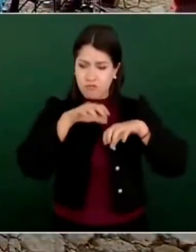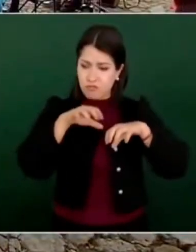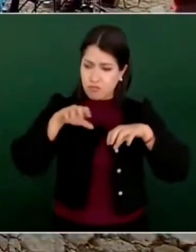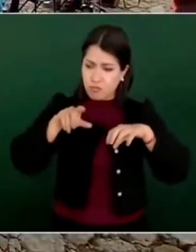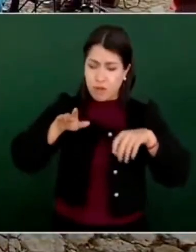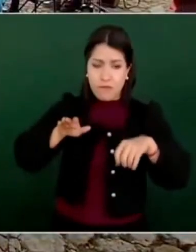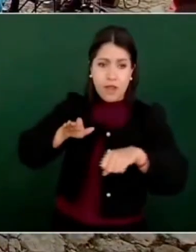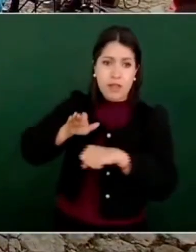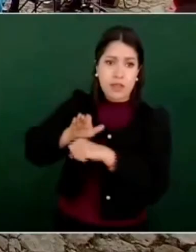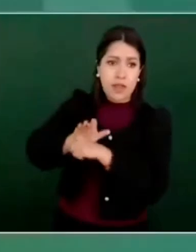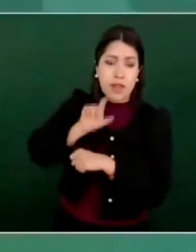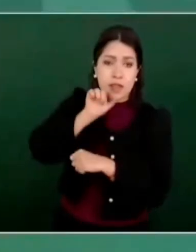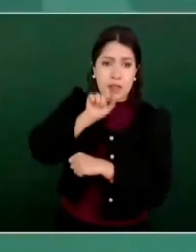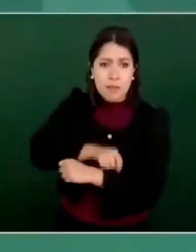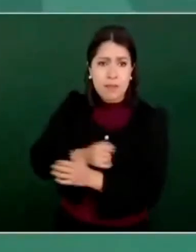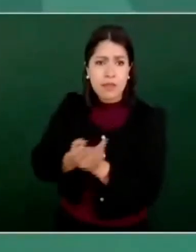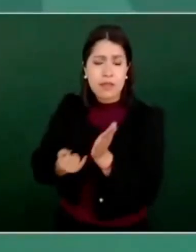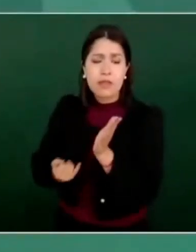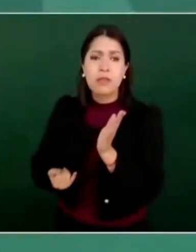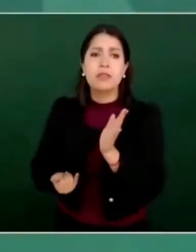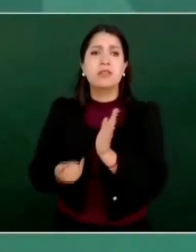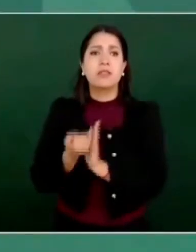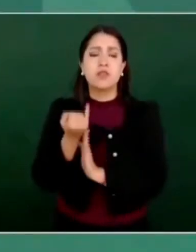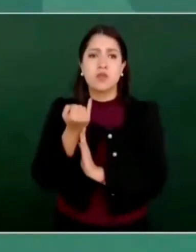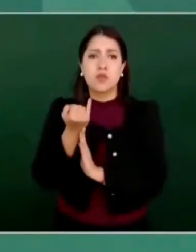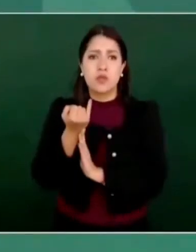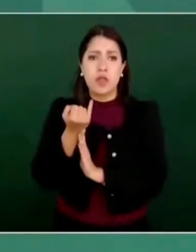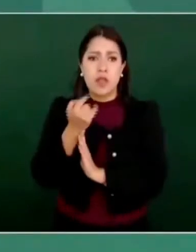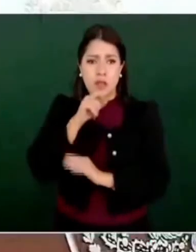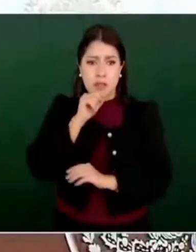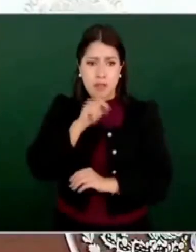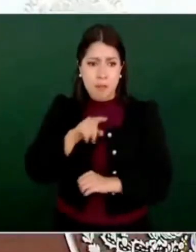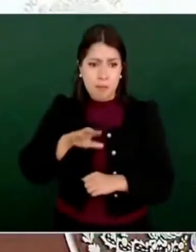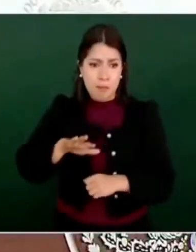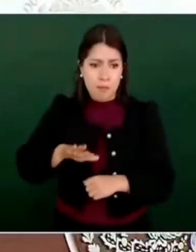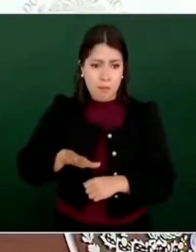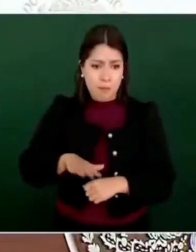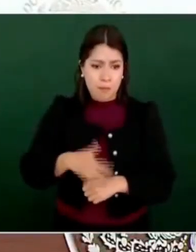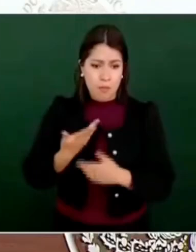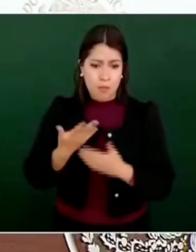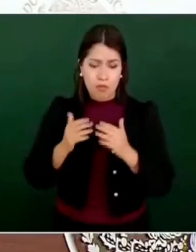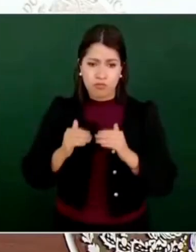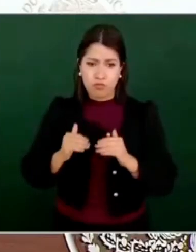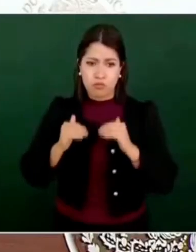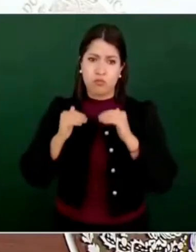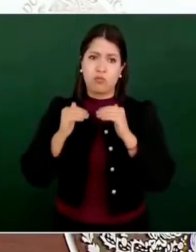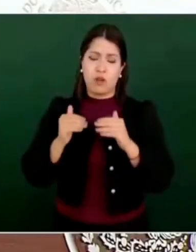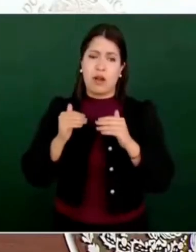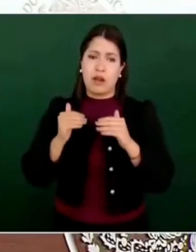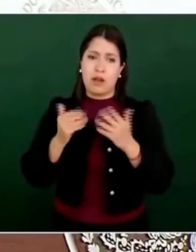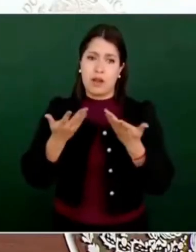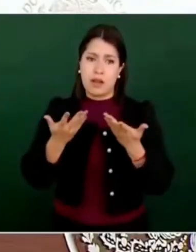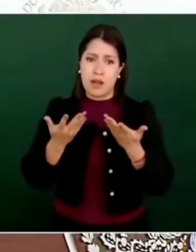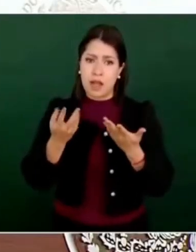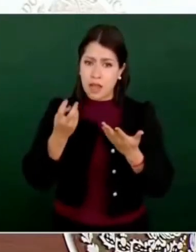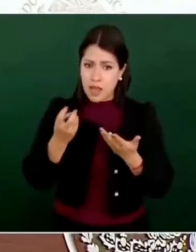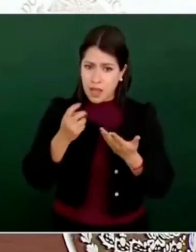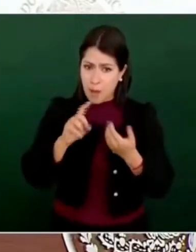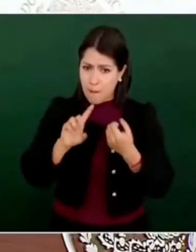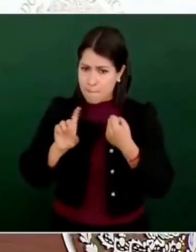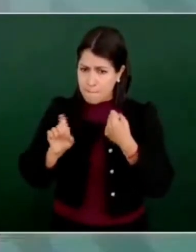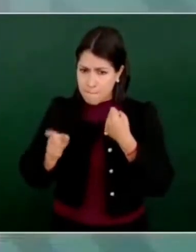su autodeterminación y por su soberanía. No es metafórico